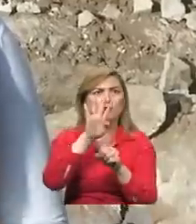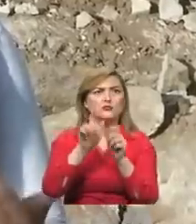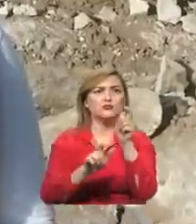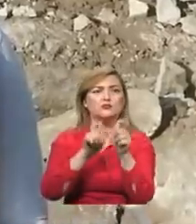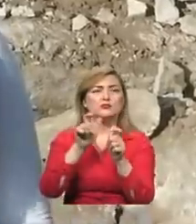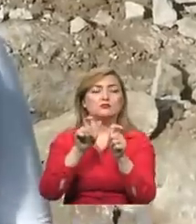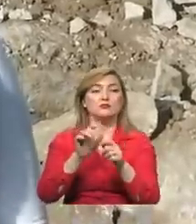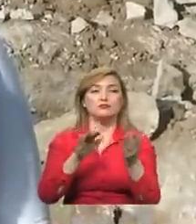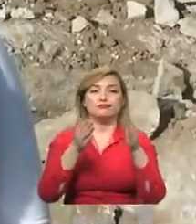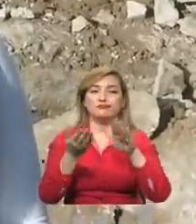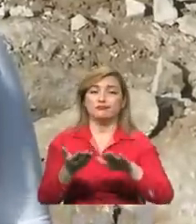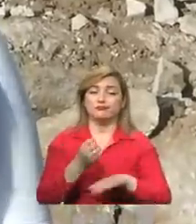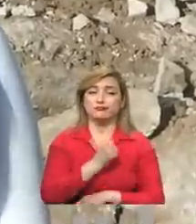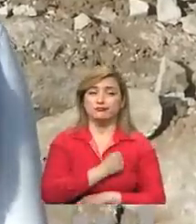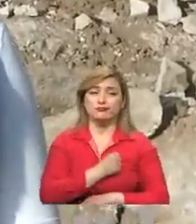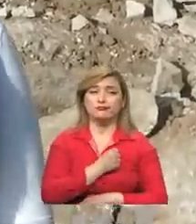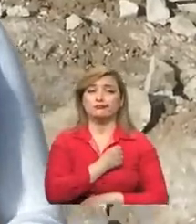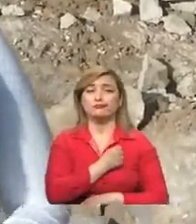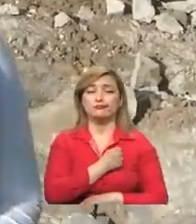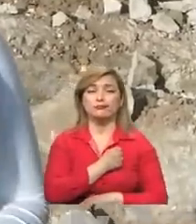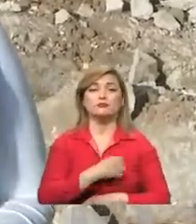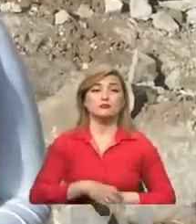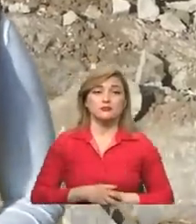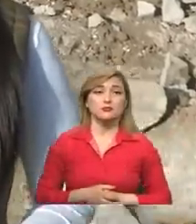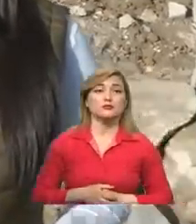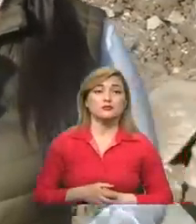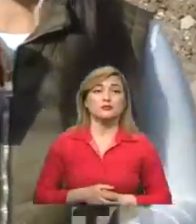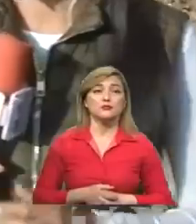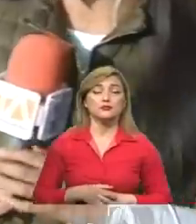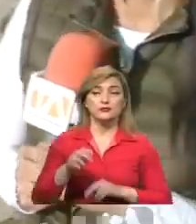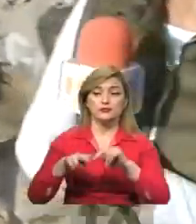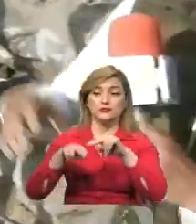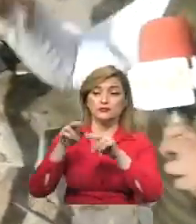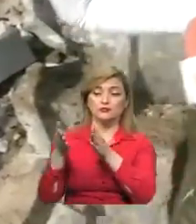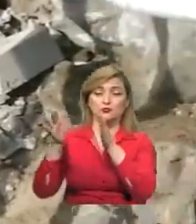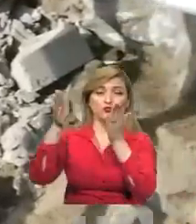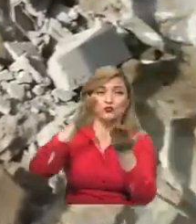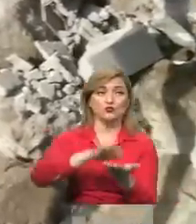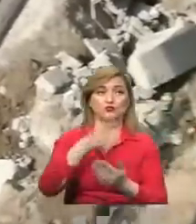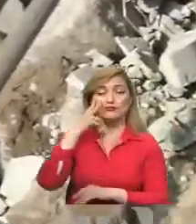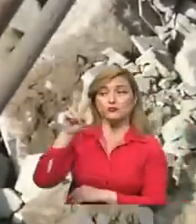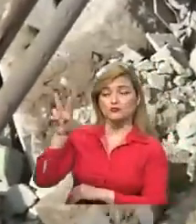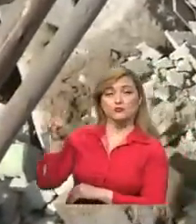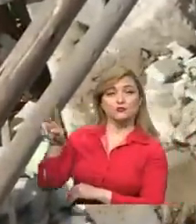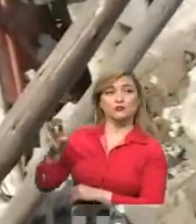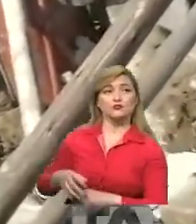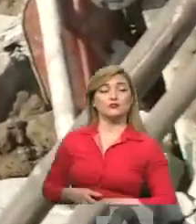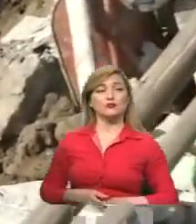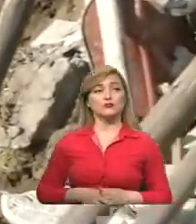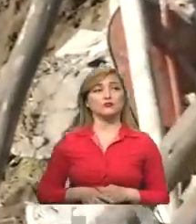que lamentablemente fallecieron después de este colapso estructural. Ustedes pueden ver ya en